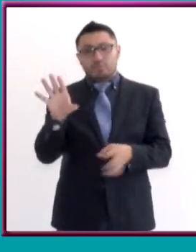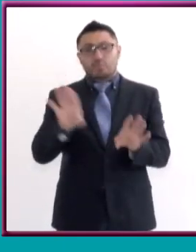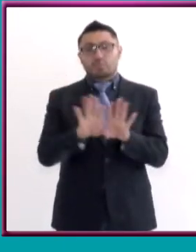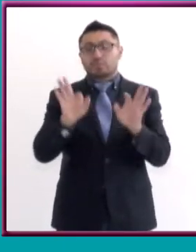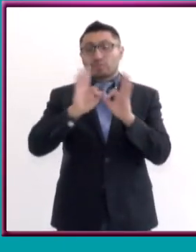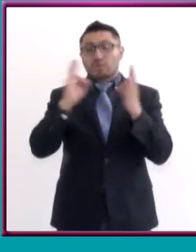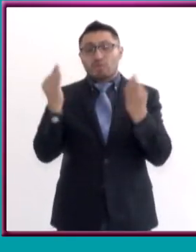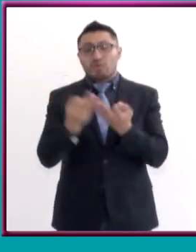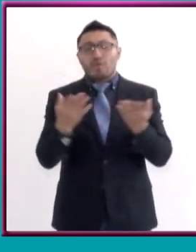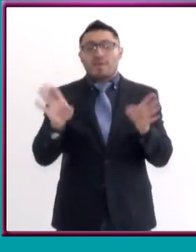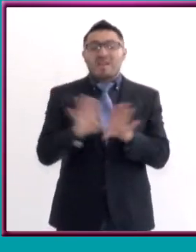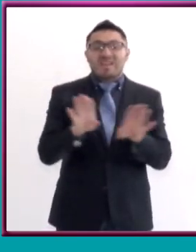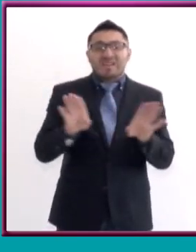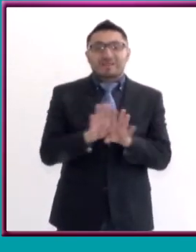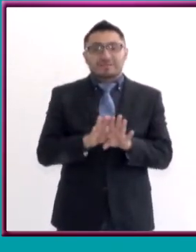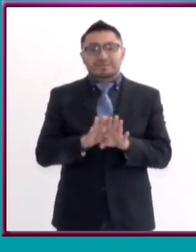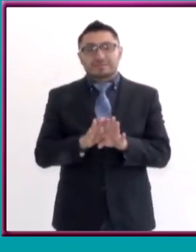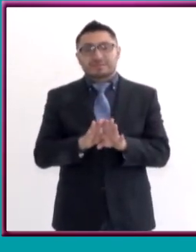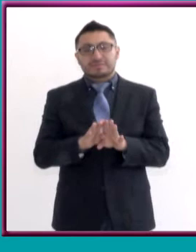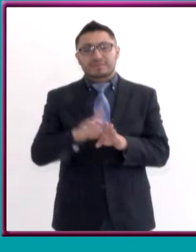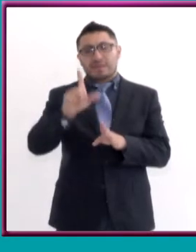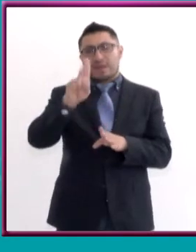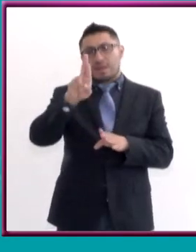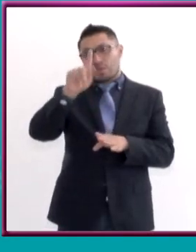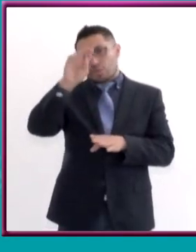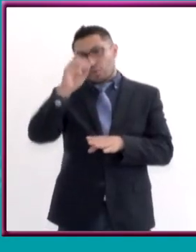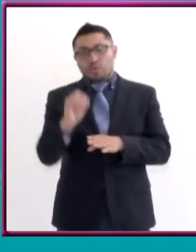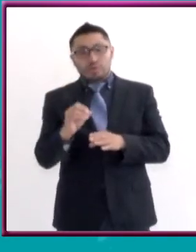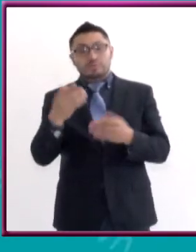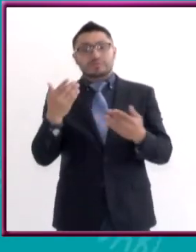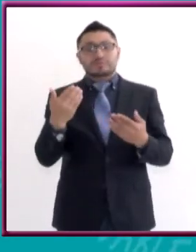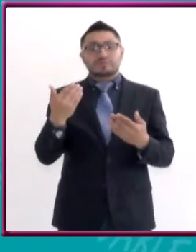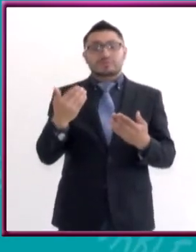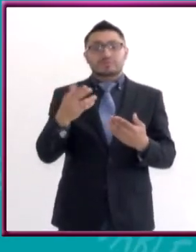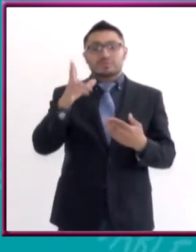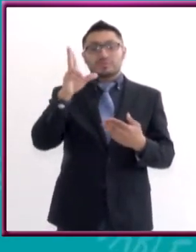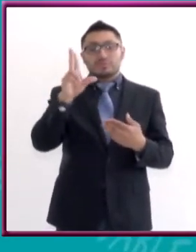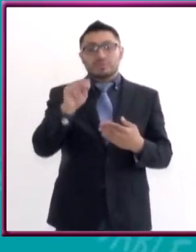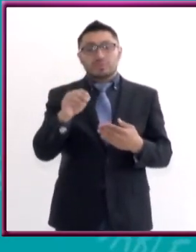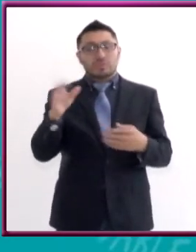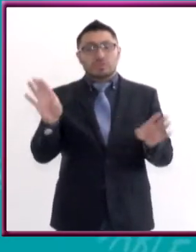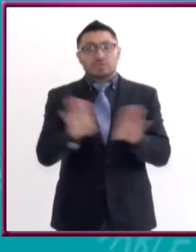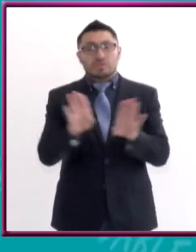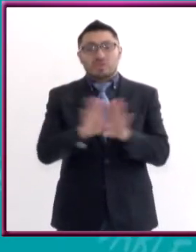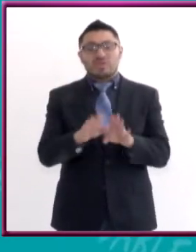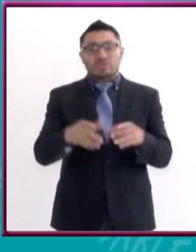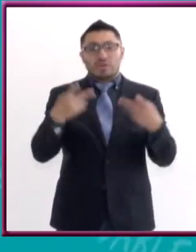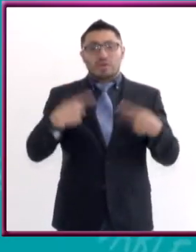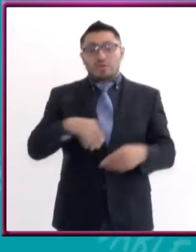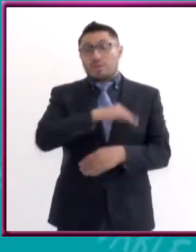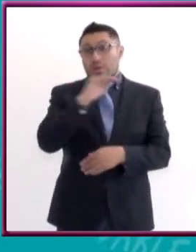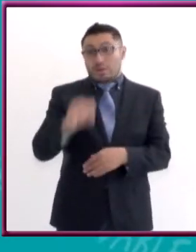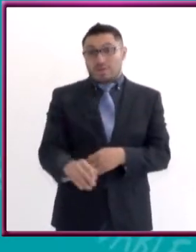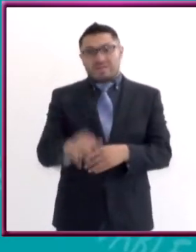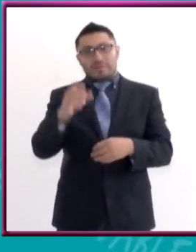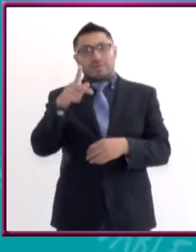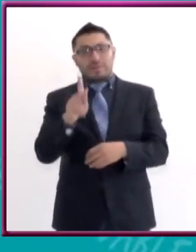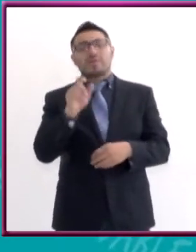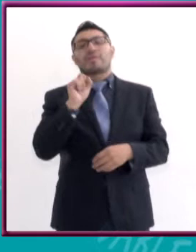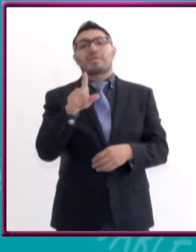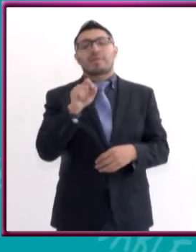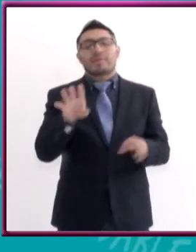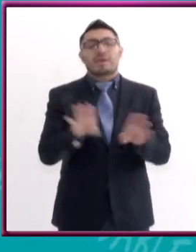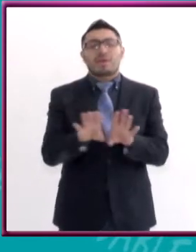como una forma, se podría decir, de guardar luto hacia, no específicamente hacia una pérdida de una persona, también puede ser